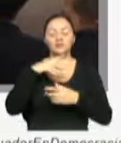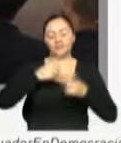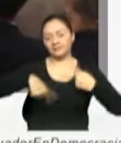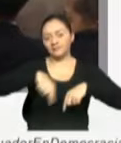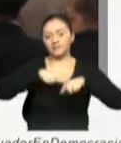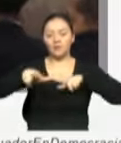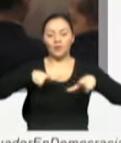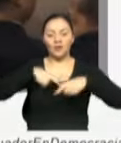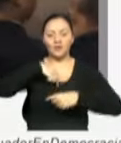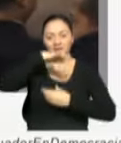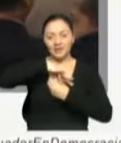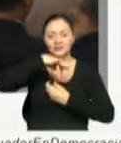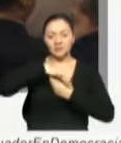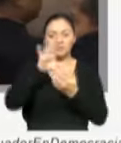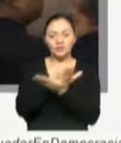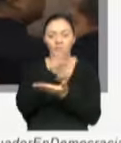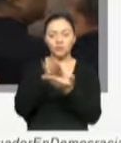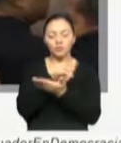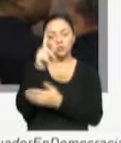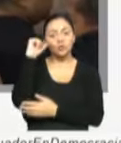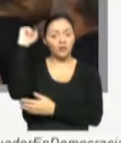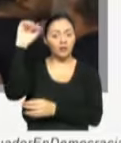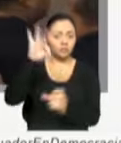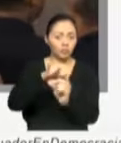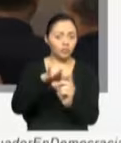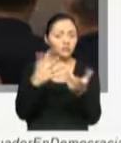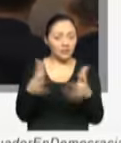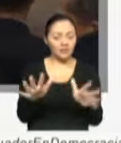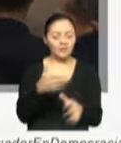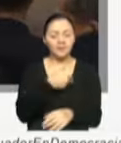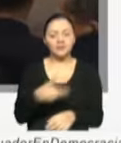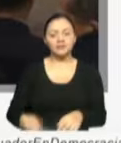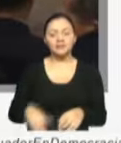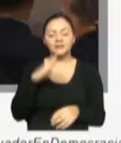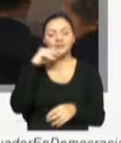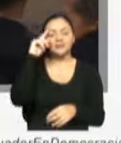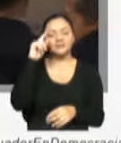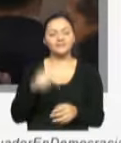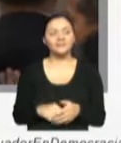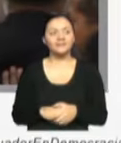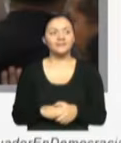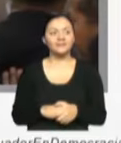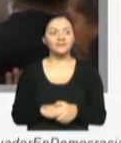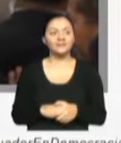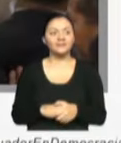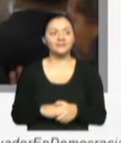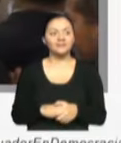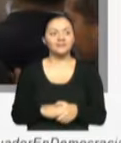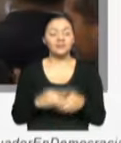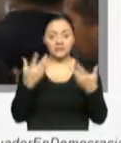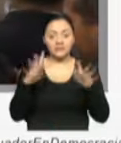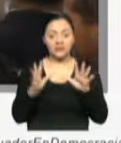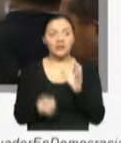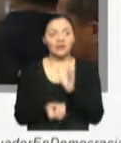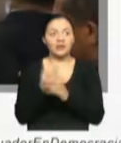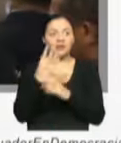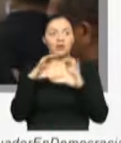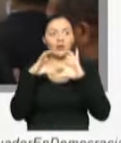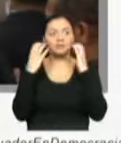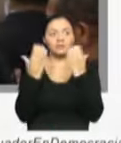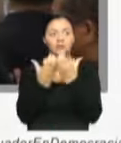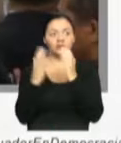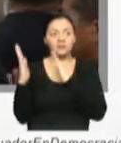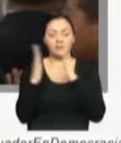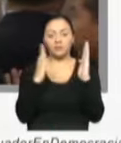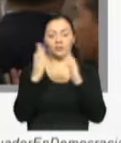en donde hizo efectivo su derecho al voto el primer mandatario. Ya se ha creado esta comisión de transición para que